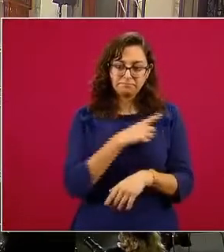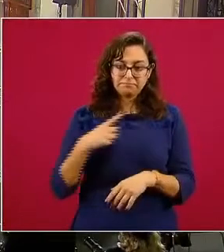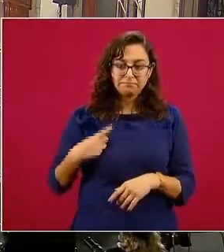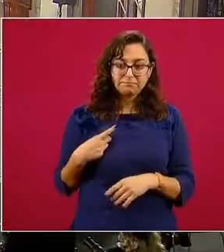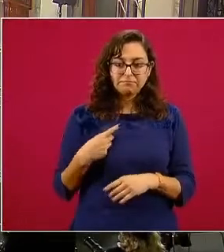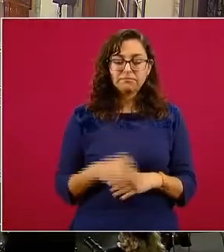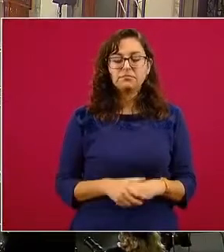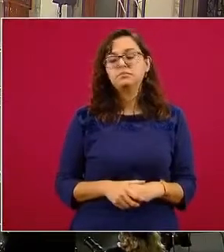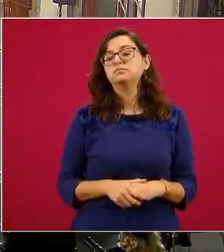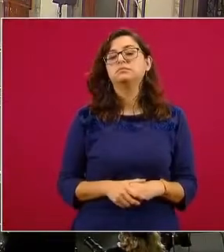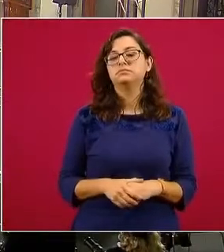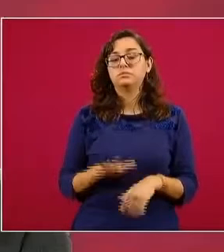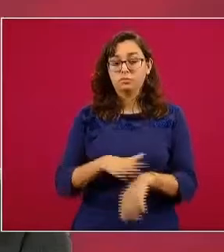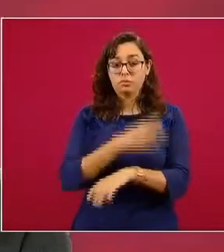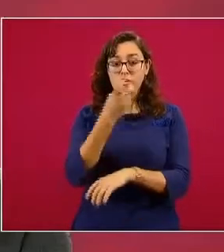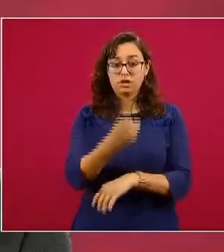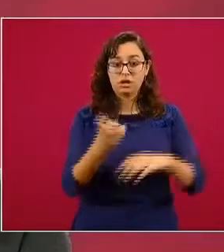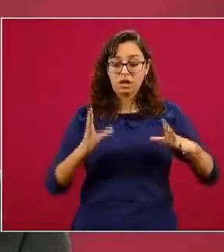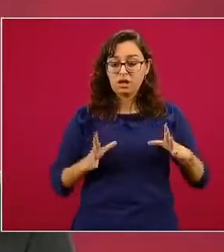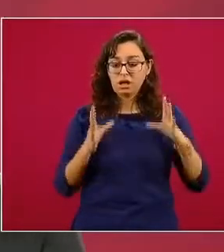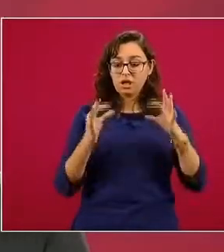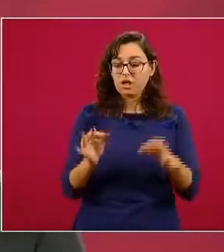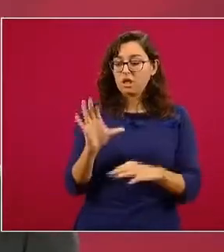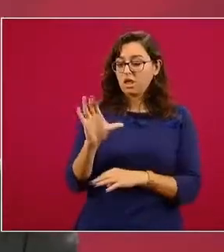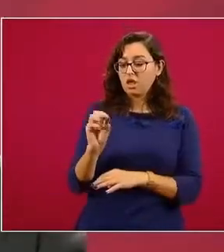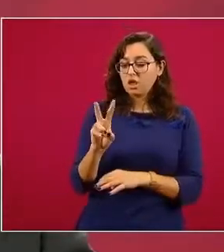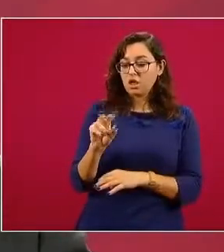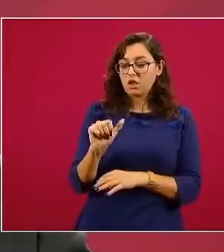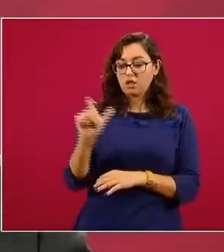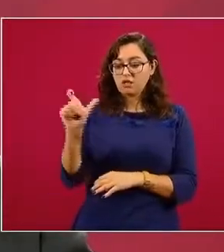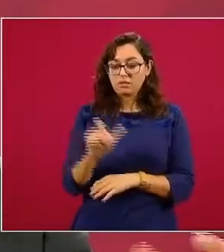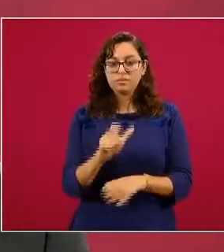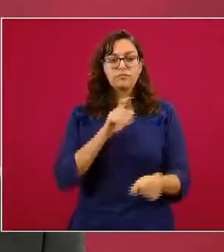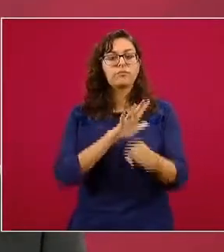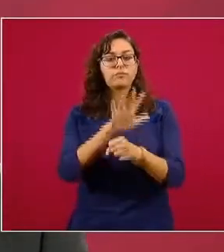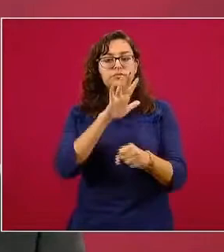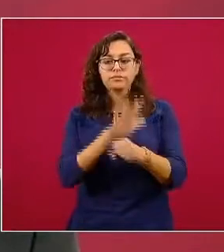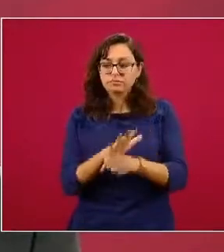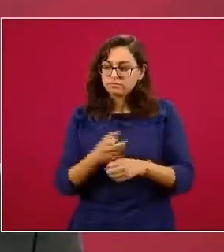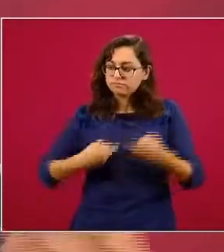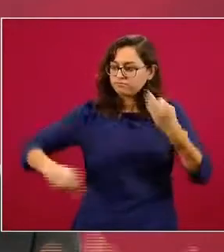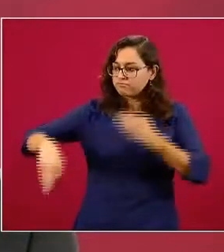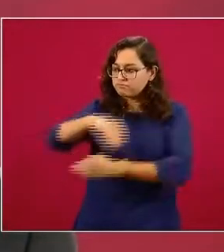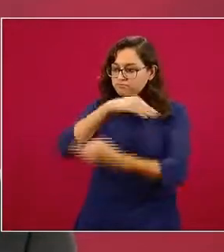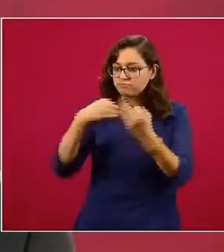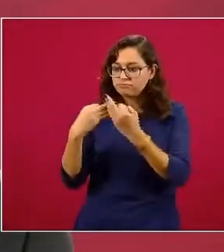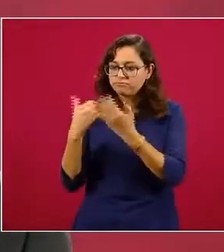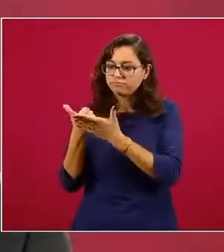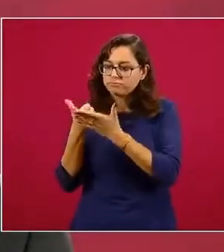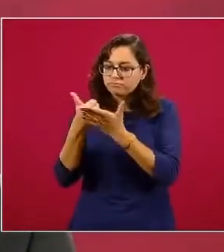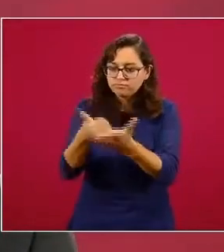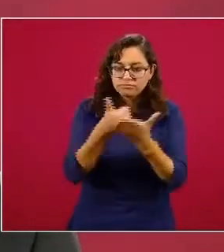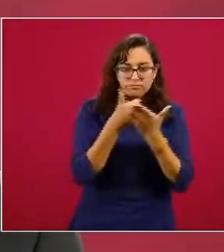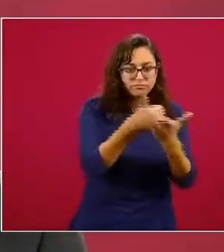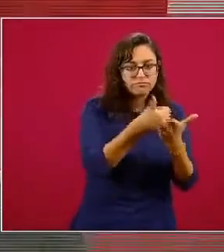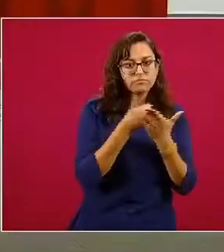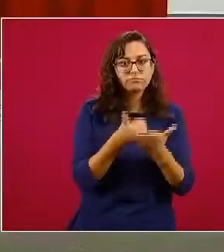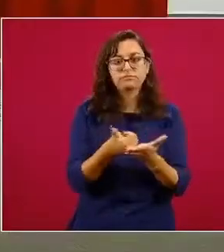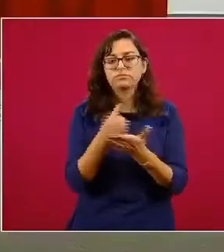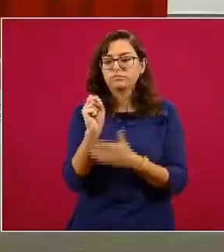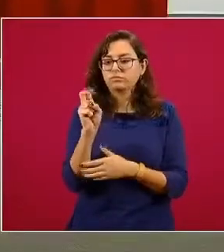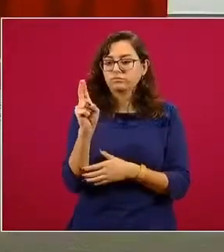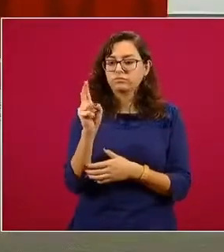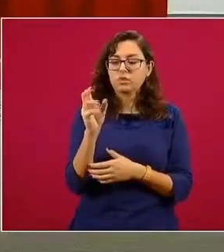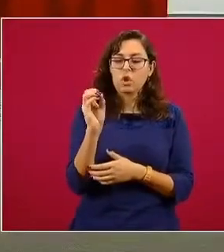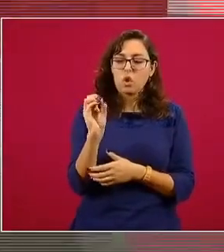Y en este mecanismo COVAX la lógica es solidaria. Los países que tienen que ser miembros de la Organización Mundial